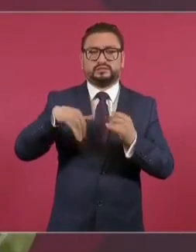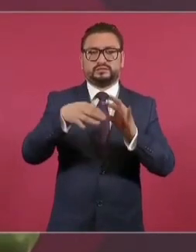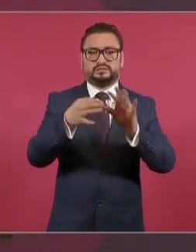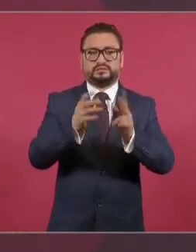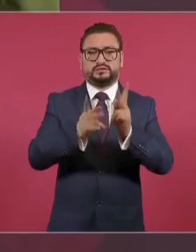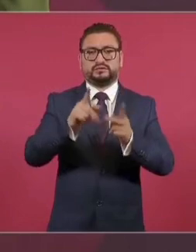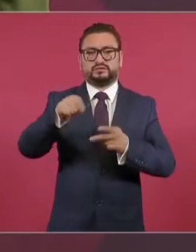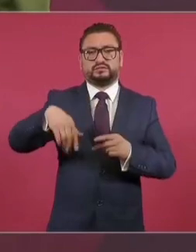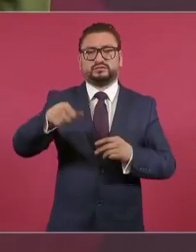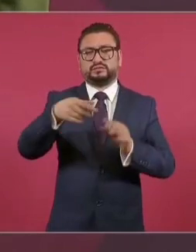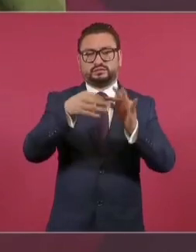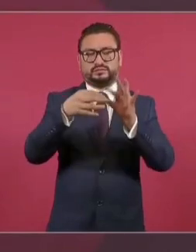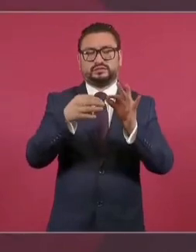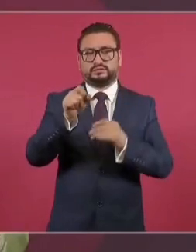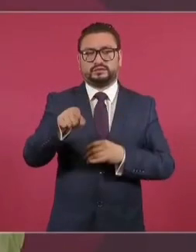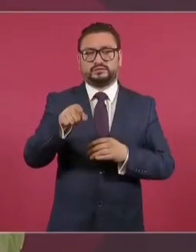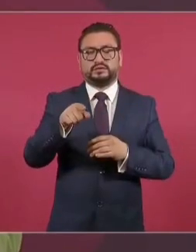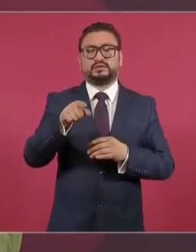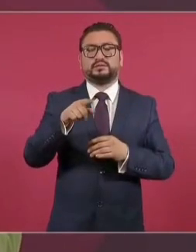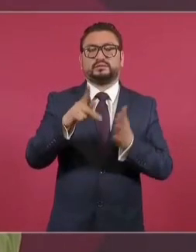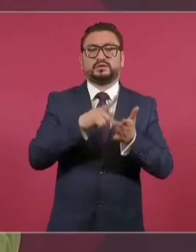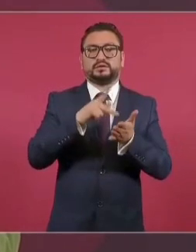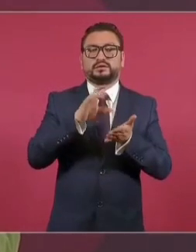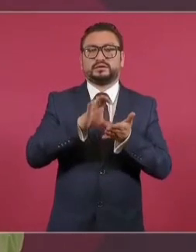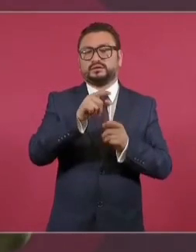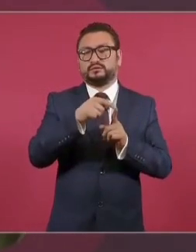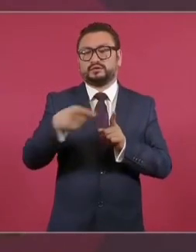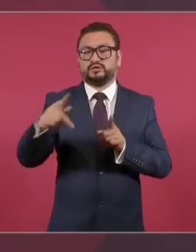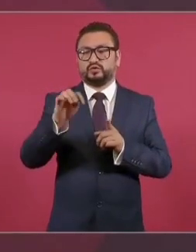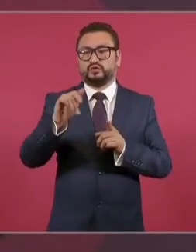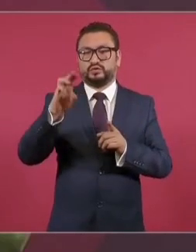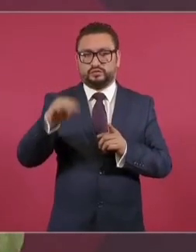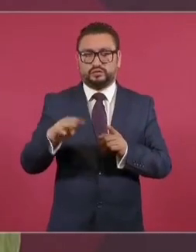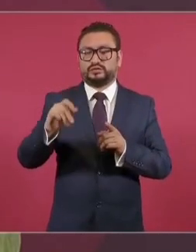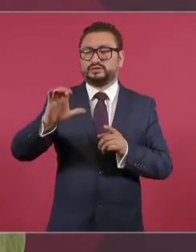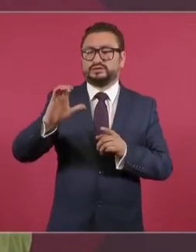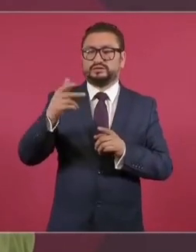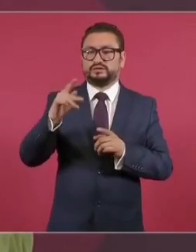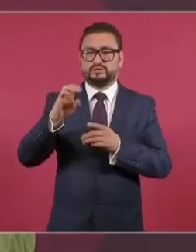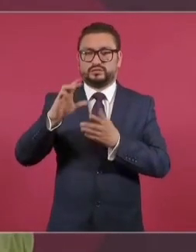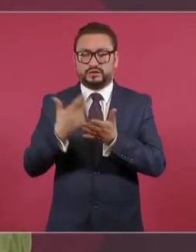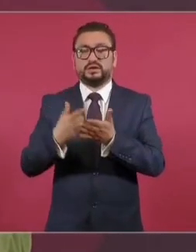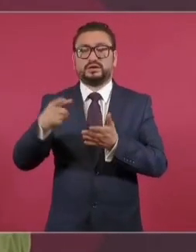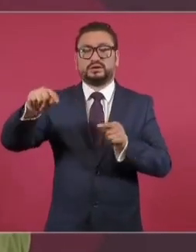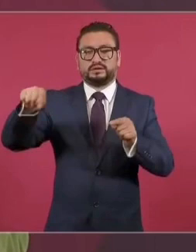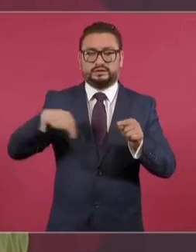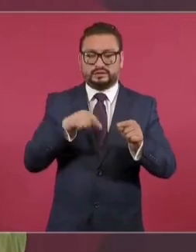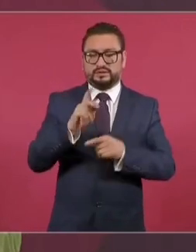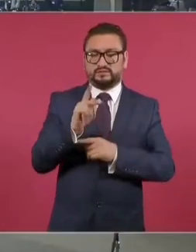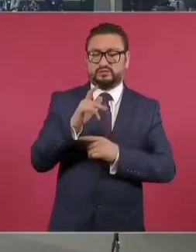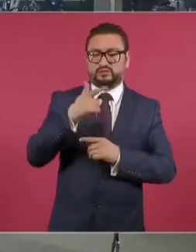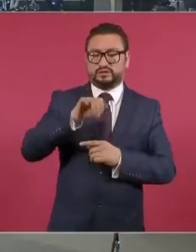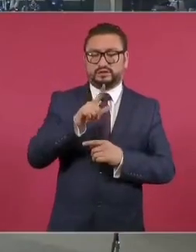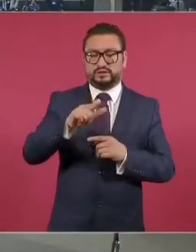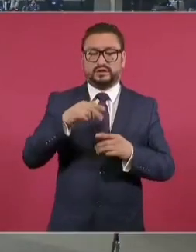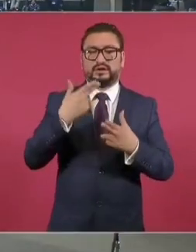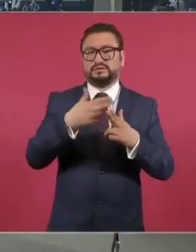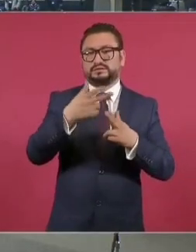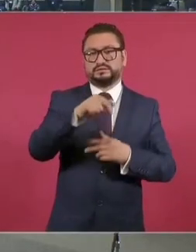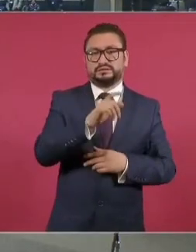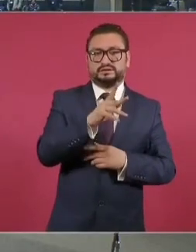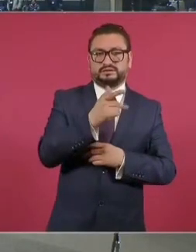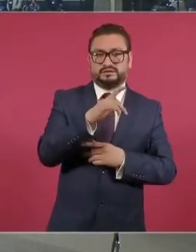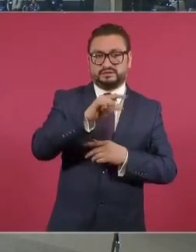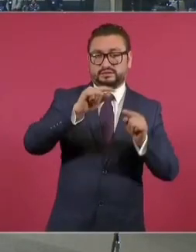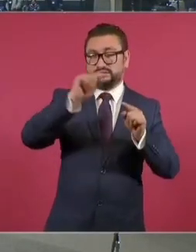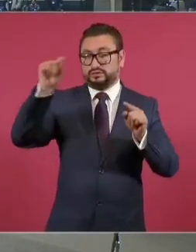tú estás mencionando, desde Playa del Carmen a Tulum, de Tulum a Chetumal, de Chetumal a Espujil y hasta Escárcega. Es